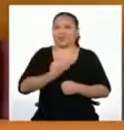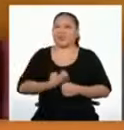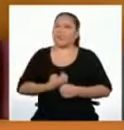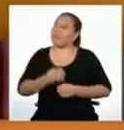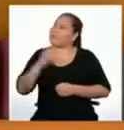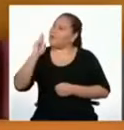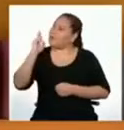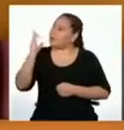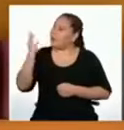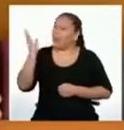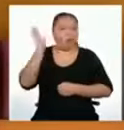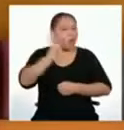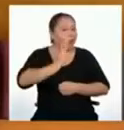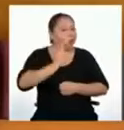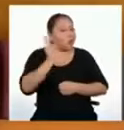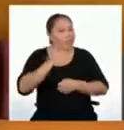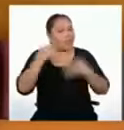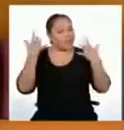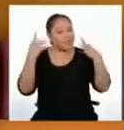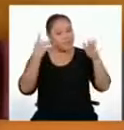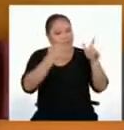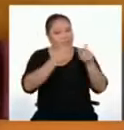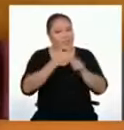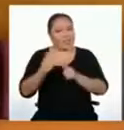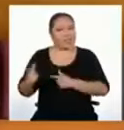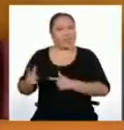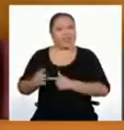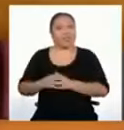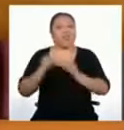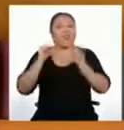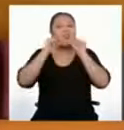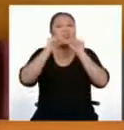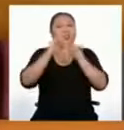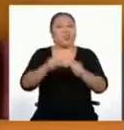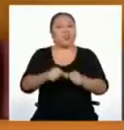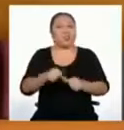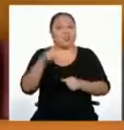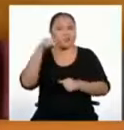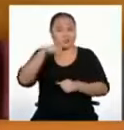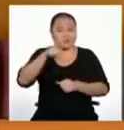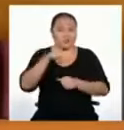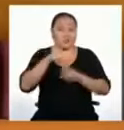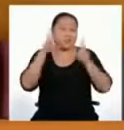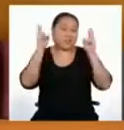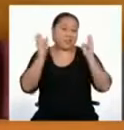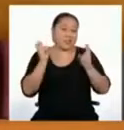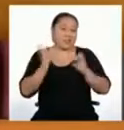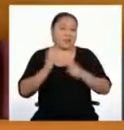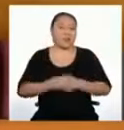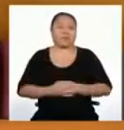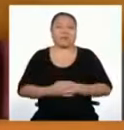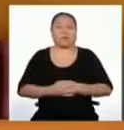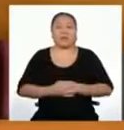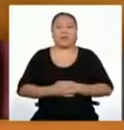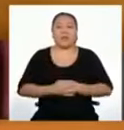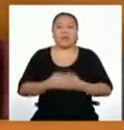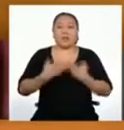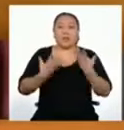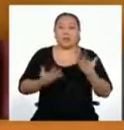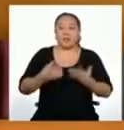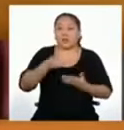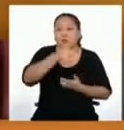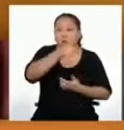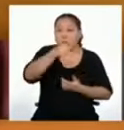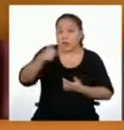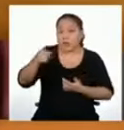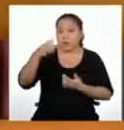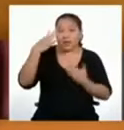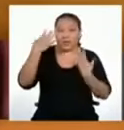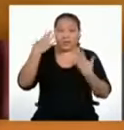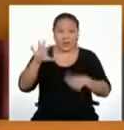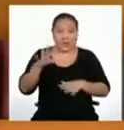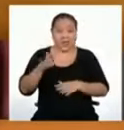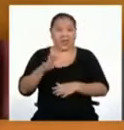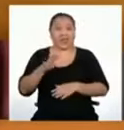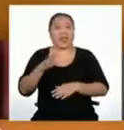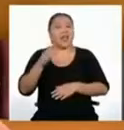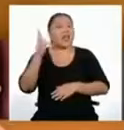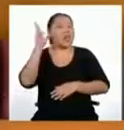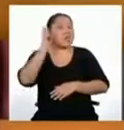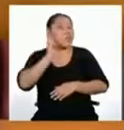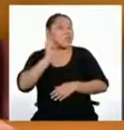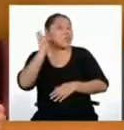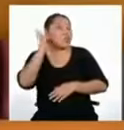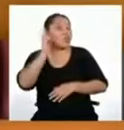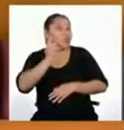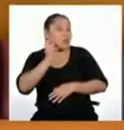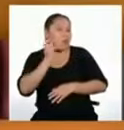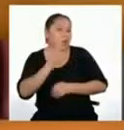Yanira, estoy lista también. Continuemos con lo nuestro. Es probable que ustedes ya los hayan